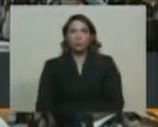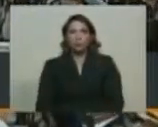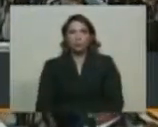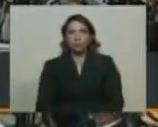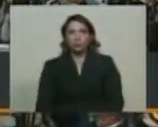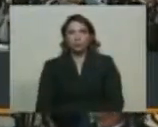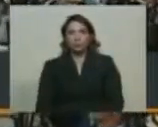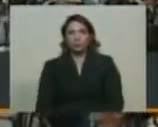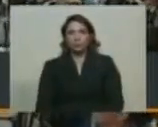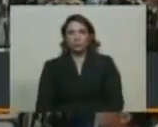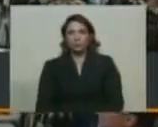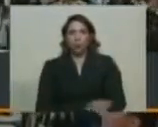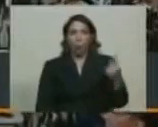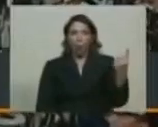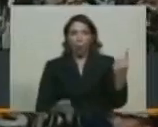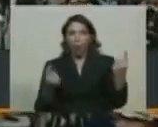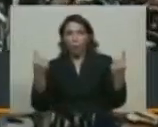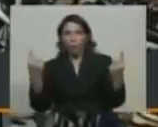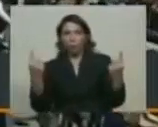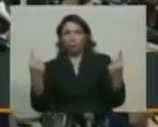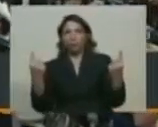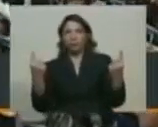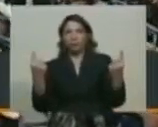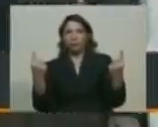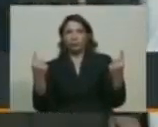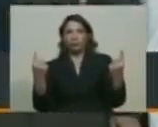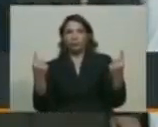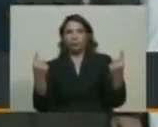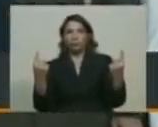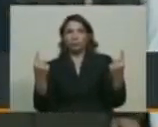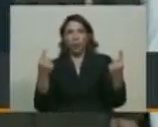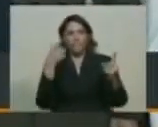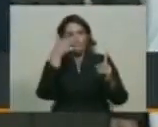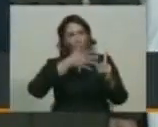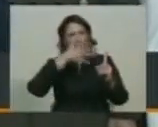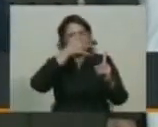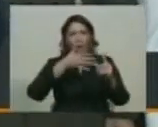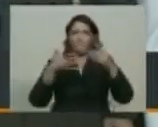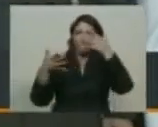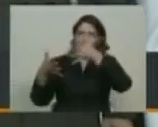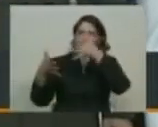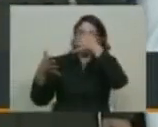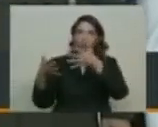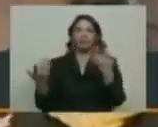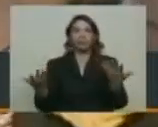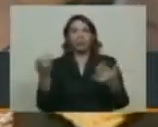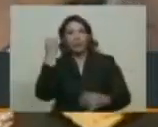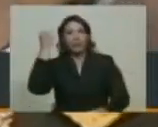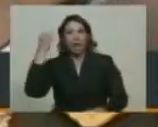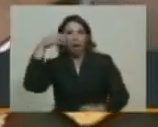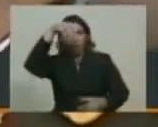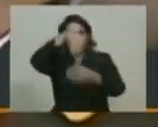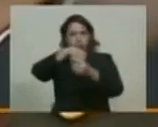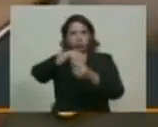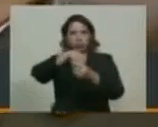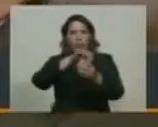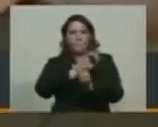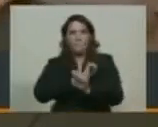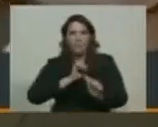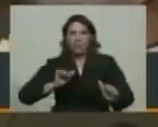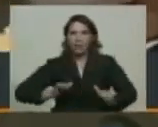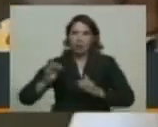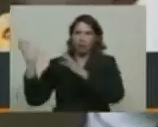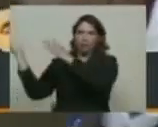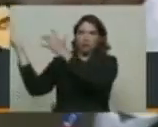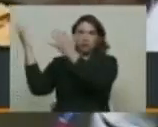a uno por uno lo increpó para que aceptara su idea de una intervención militar sobre